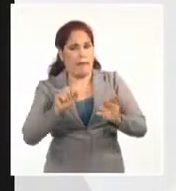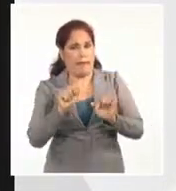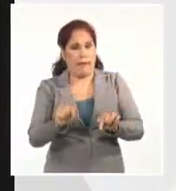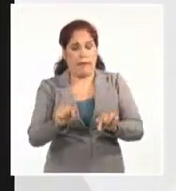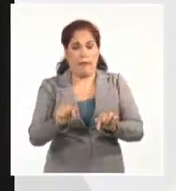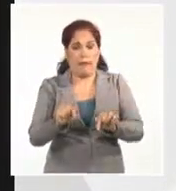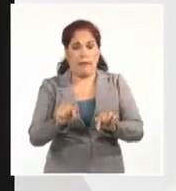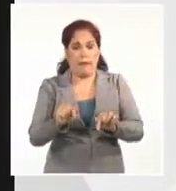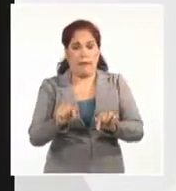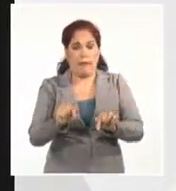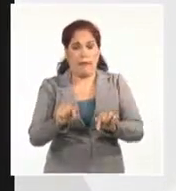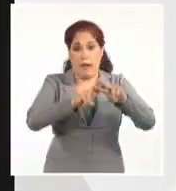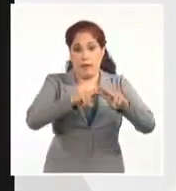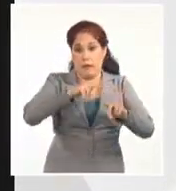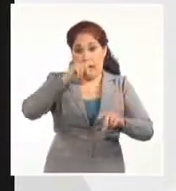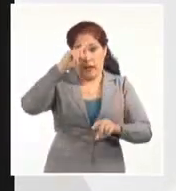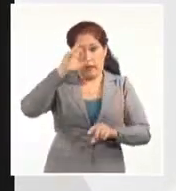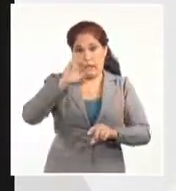en este hashtag, ¿no?